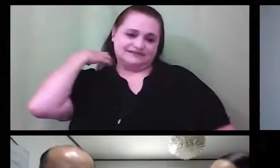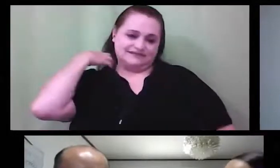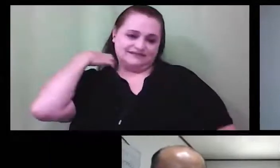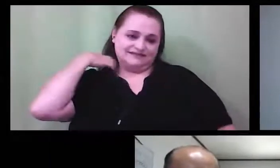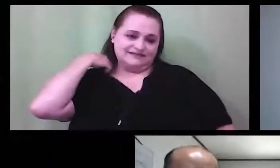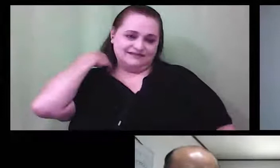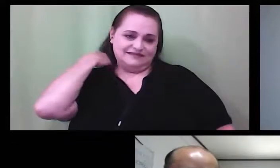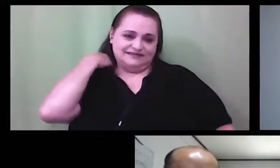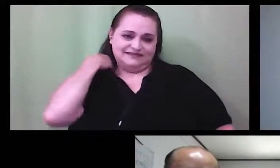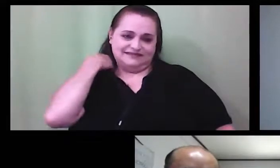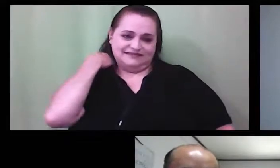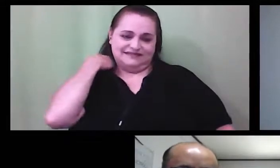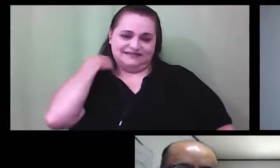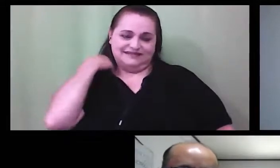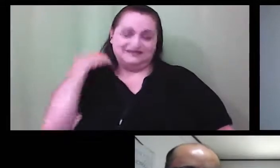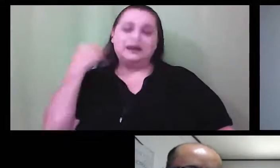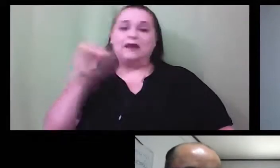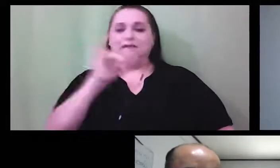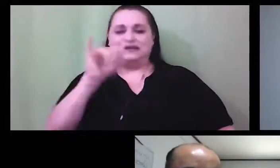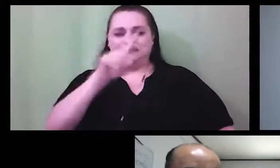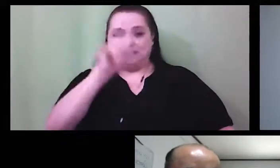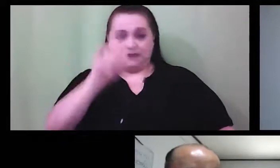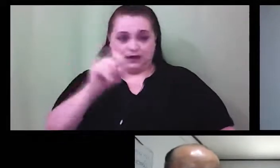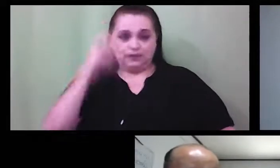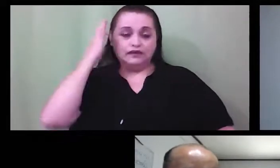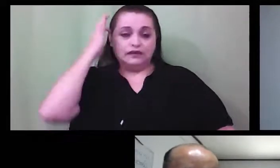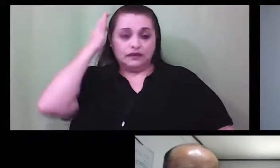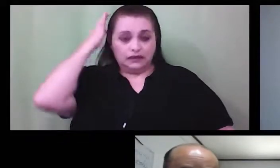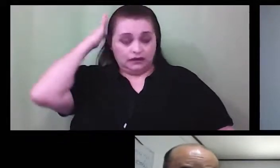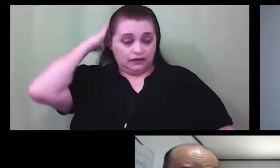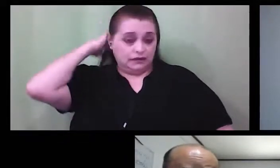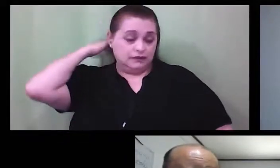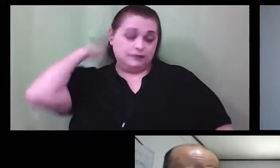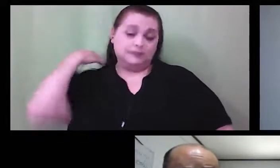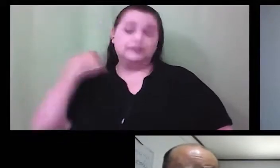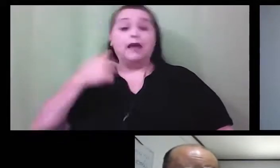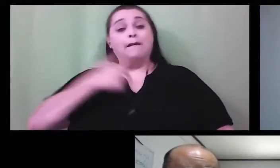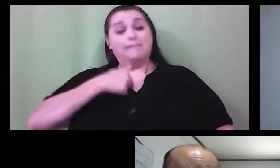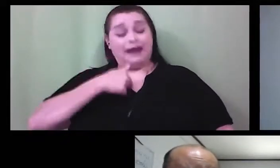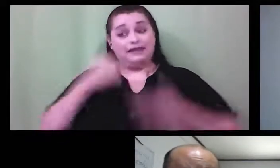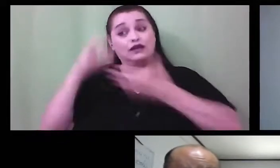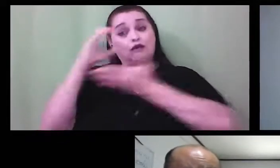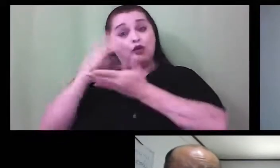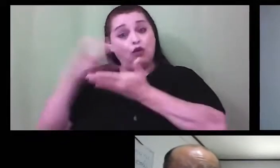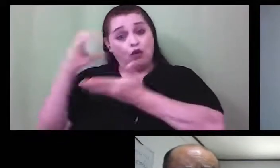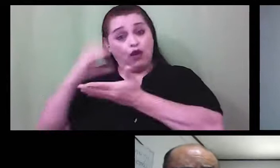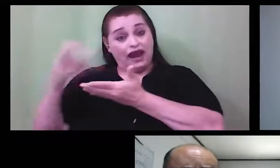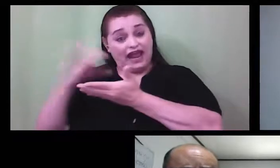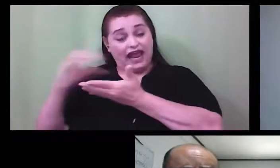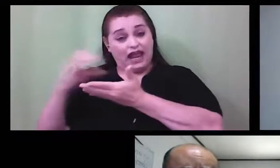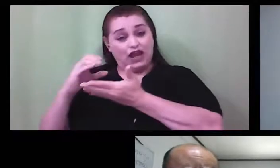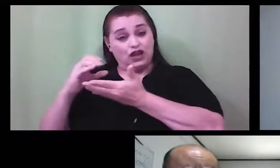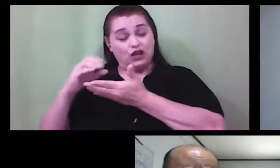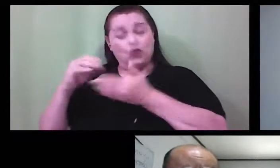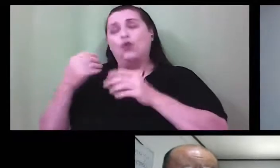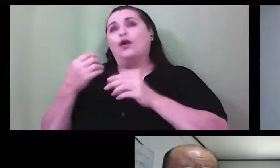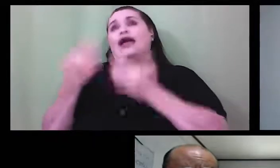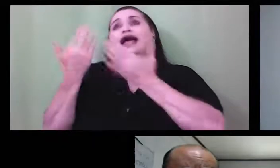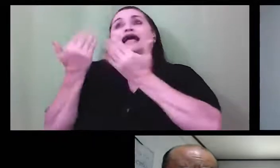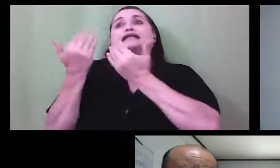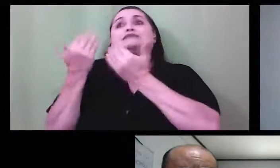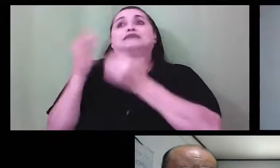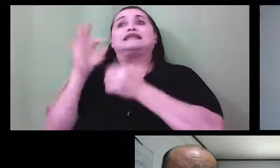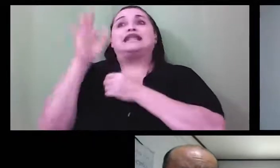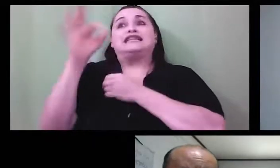Bueno, la misma pregunta. Sí, para mí el colegio me creó una gran expectativa de que